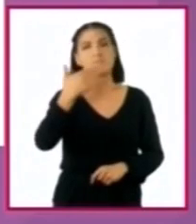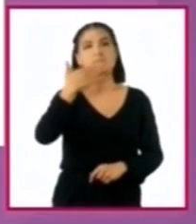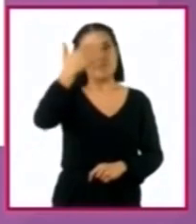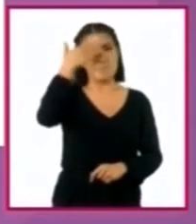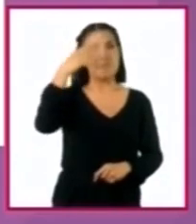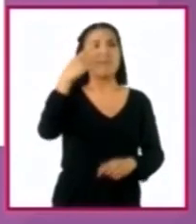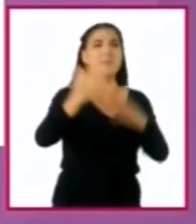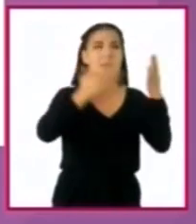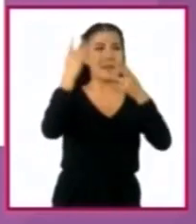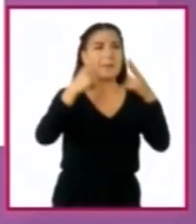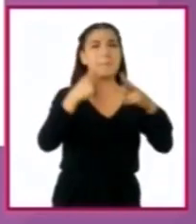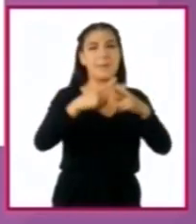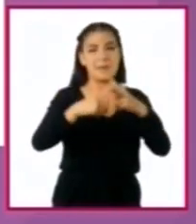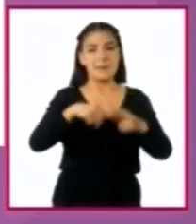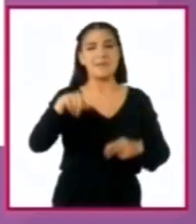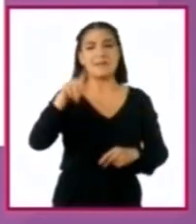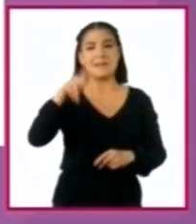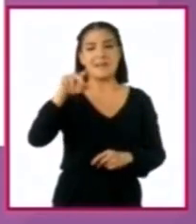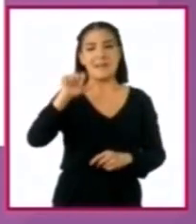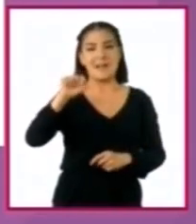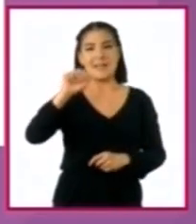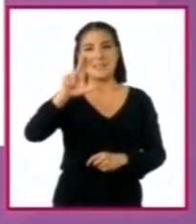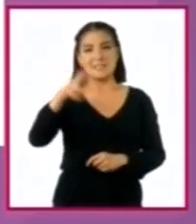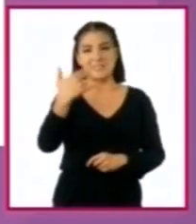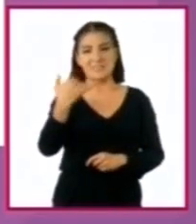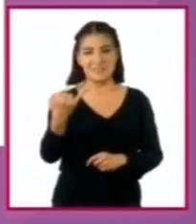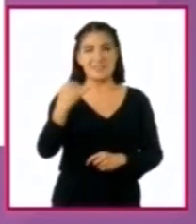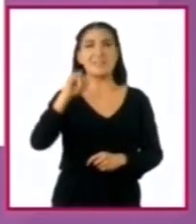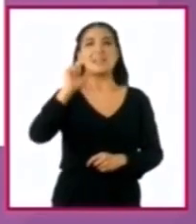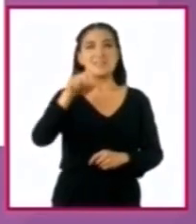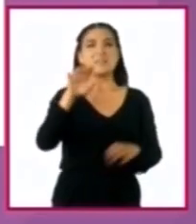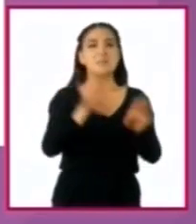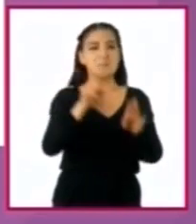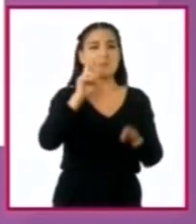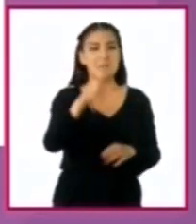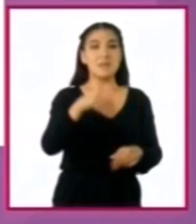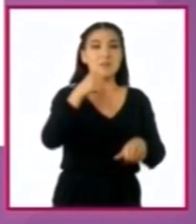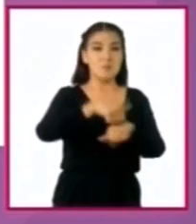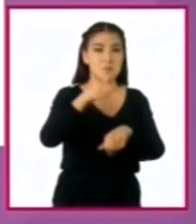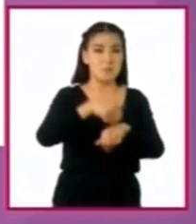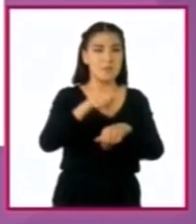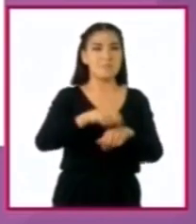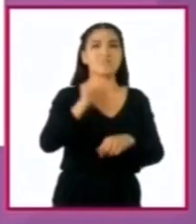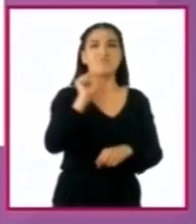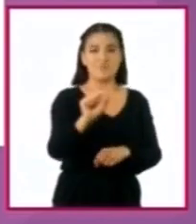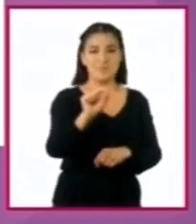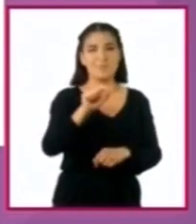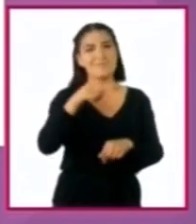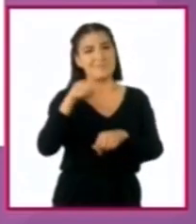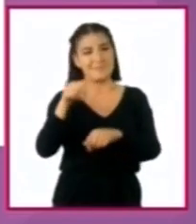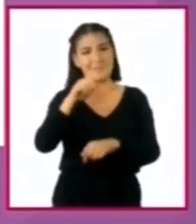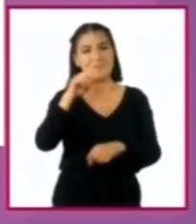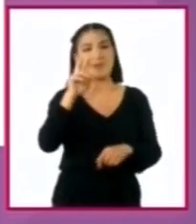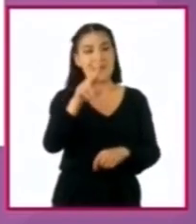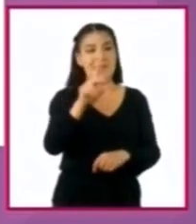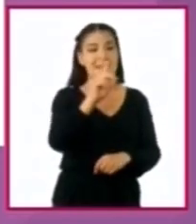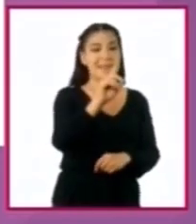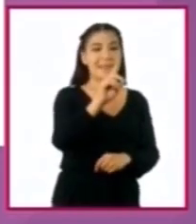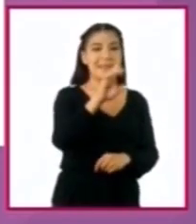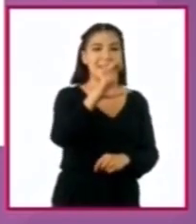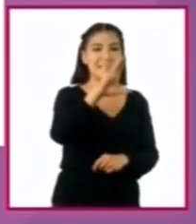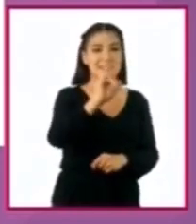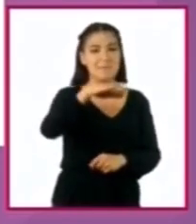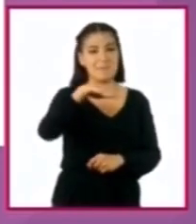a principios del año 1400, introdujo las fracciones decimales, a las que llamó décimas,